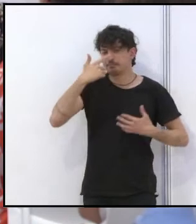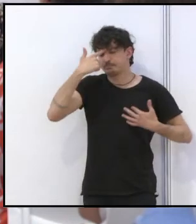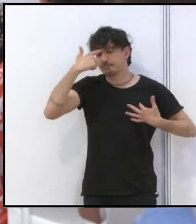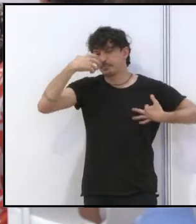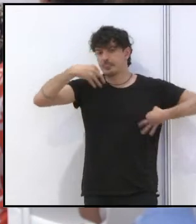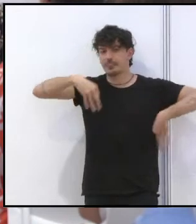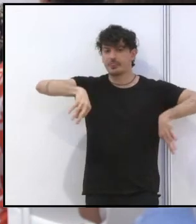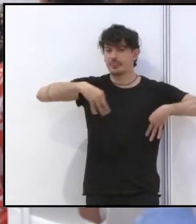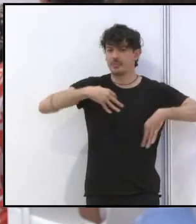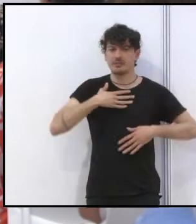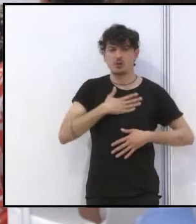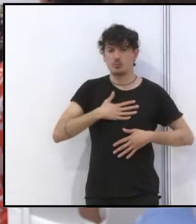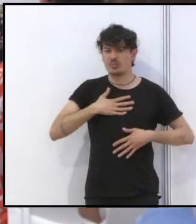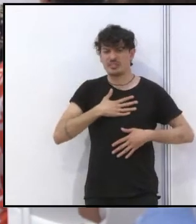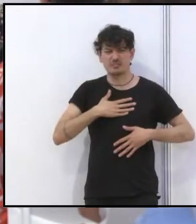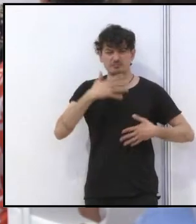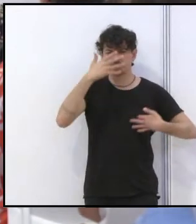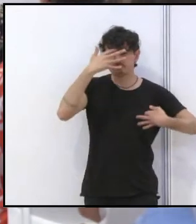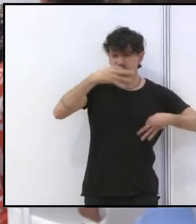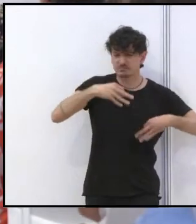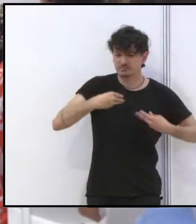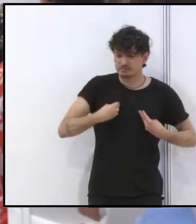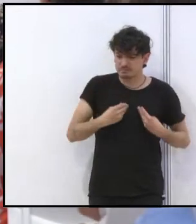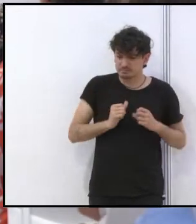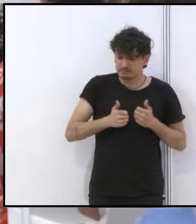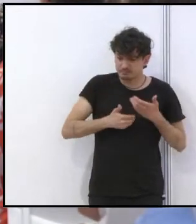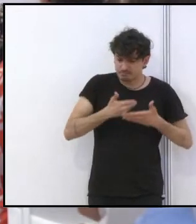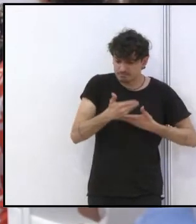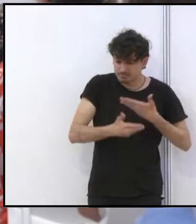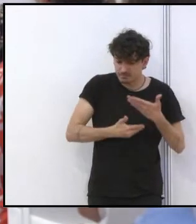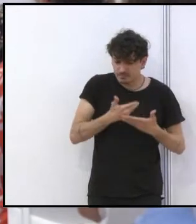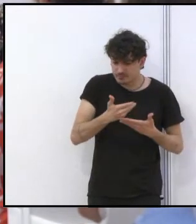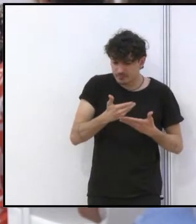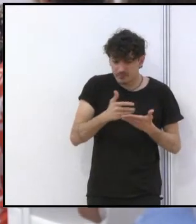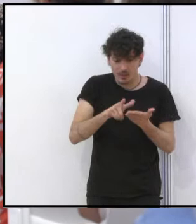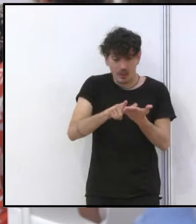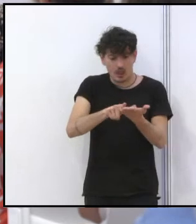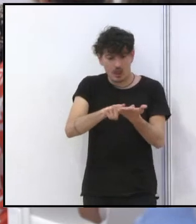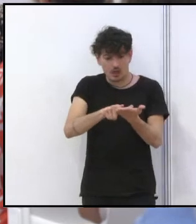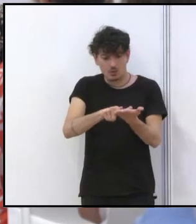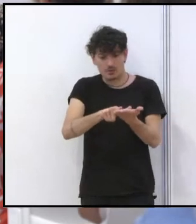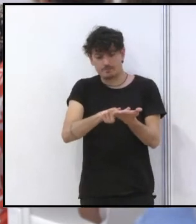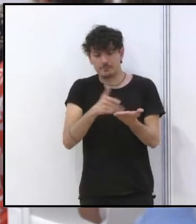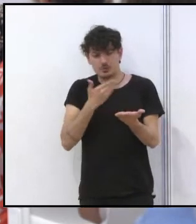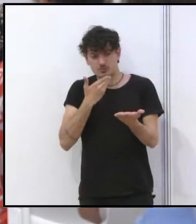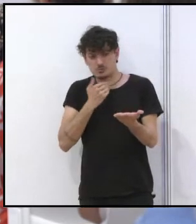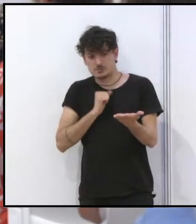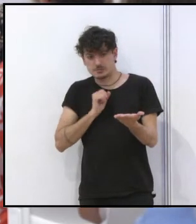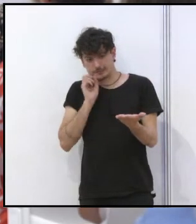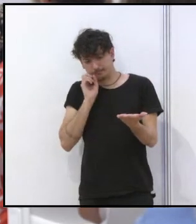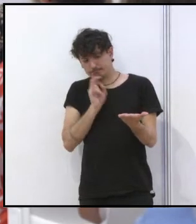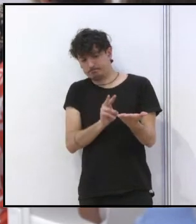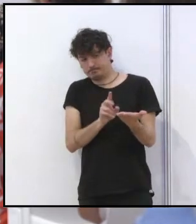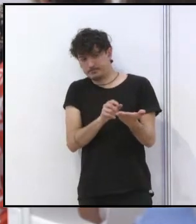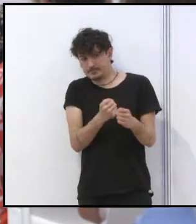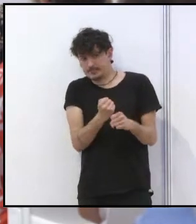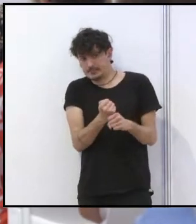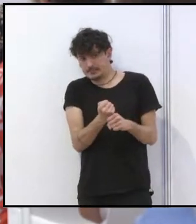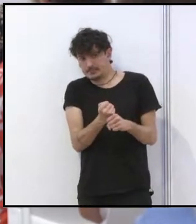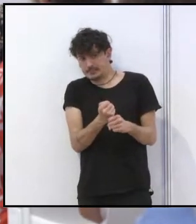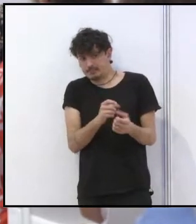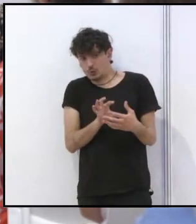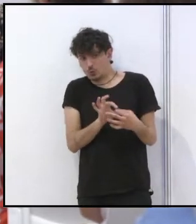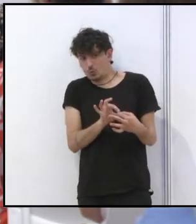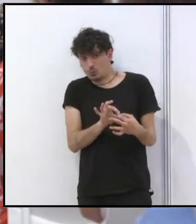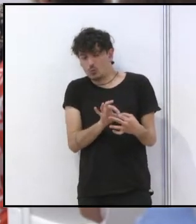principio vivimos y nos hace trabajar con ella a una cierta distancia. Pero en esa sensación de extranjería que tiene todo